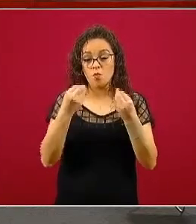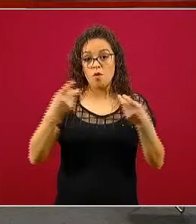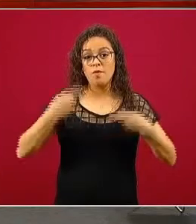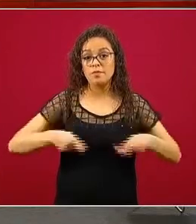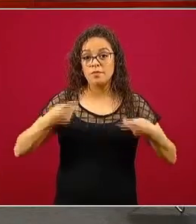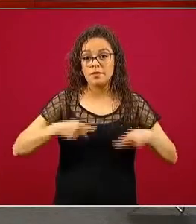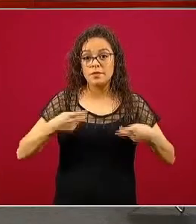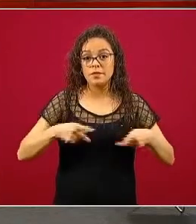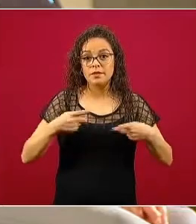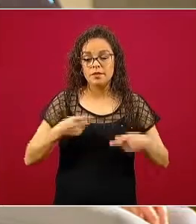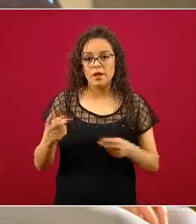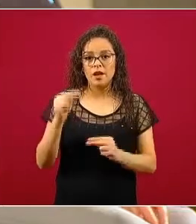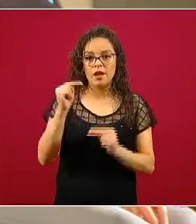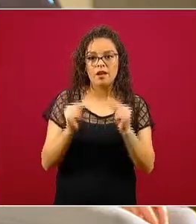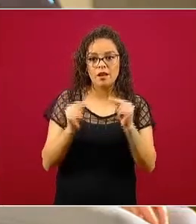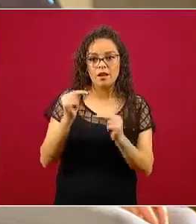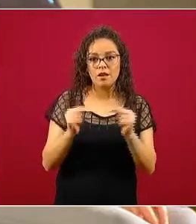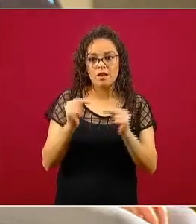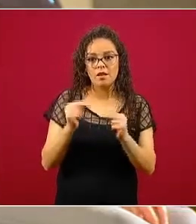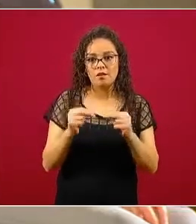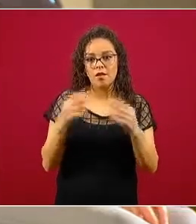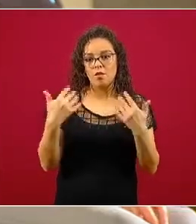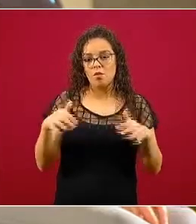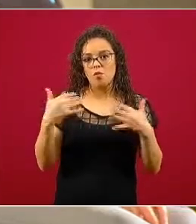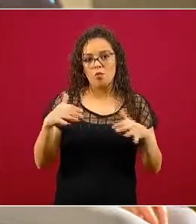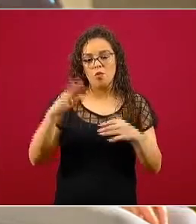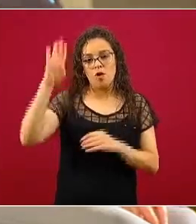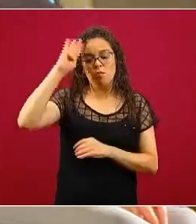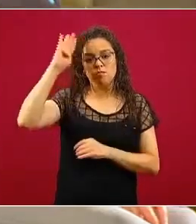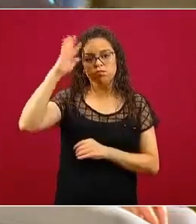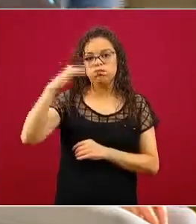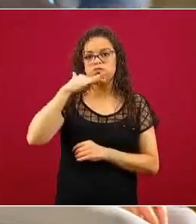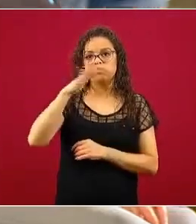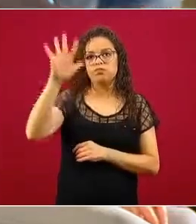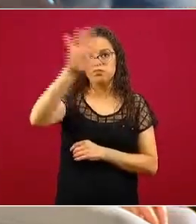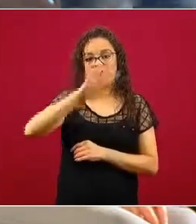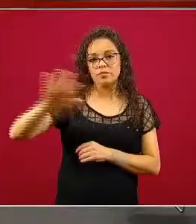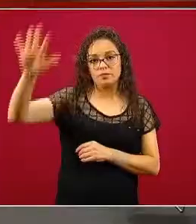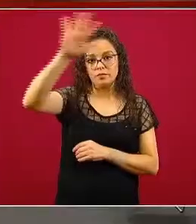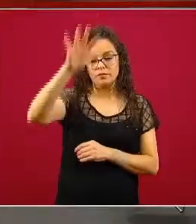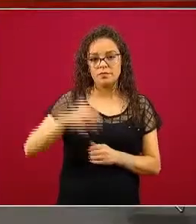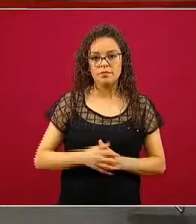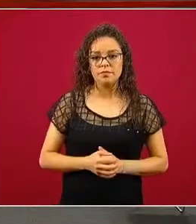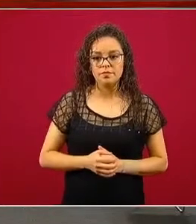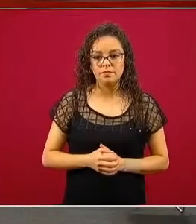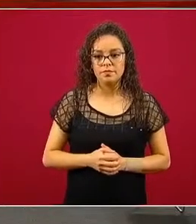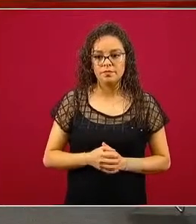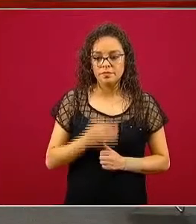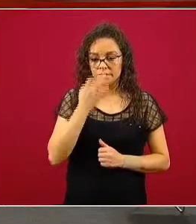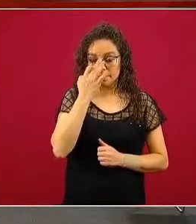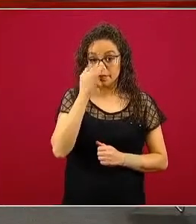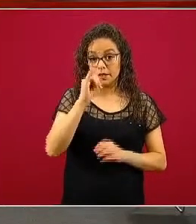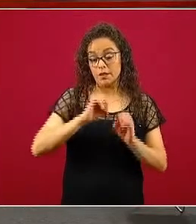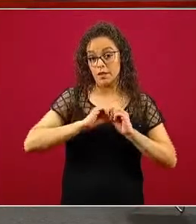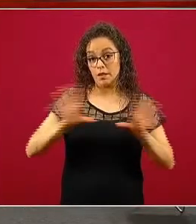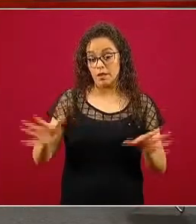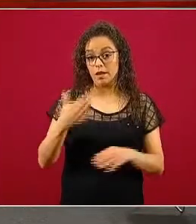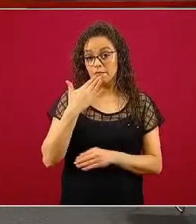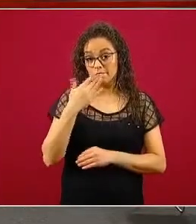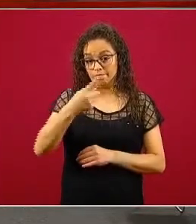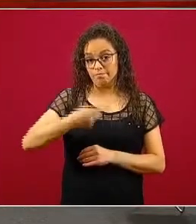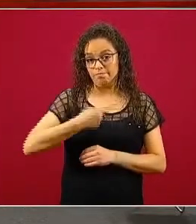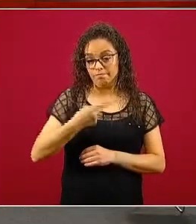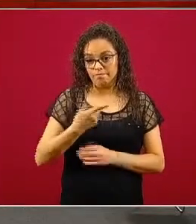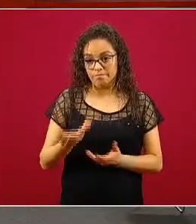tienen niveles en general inaceptables de contaminación ambiental? Claro. Es un muy buen punto. No conozco